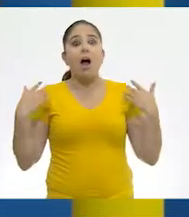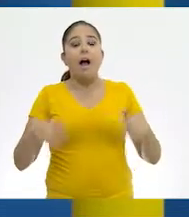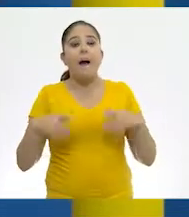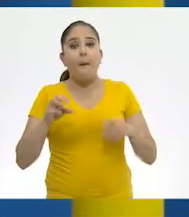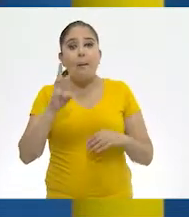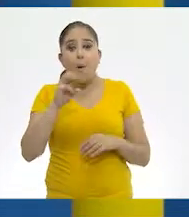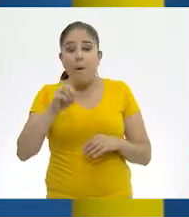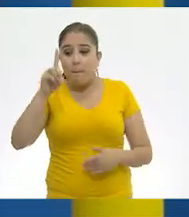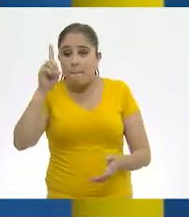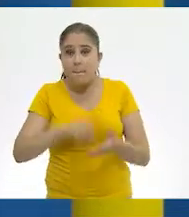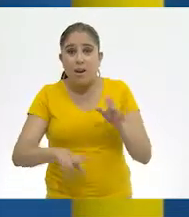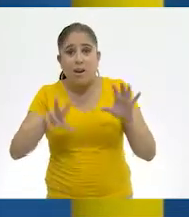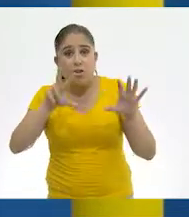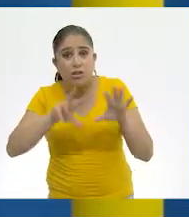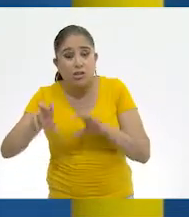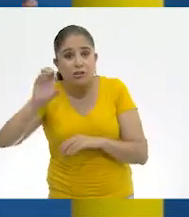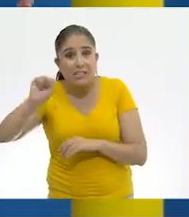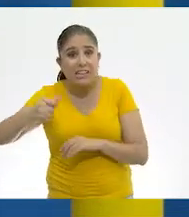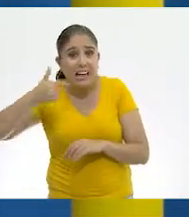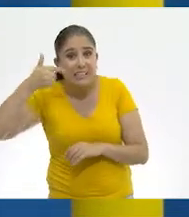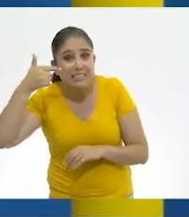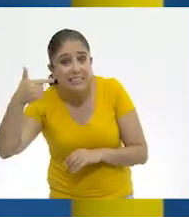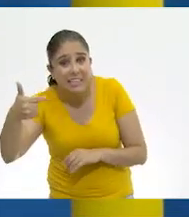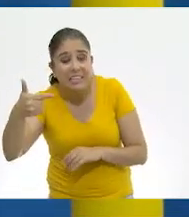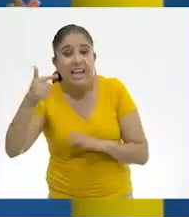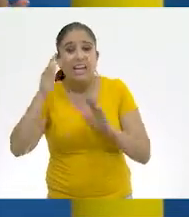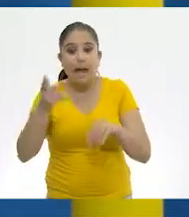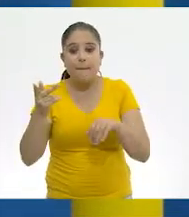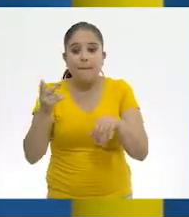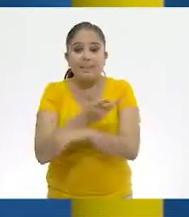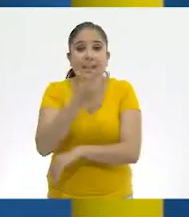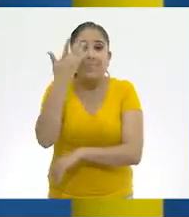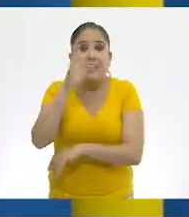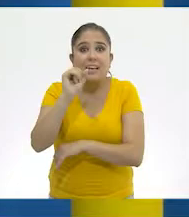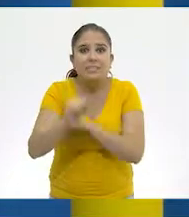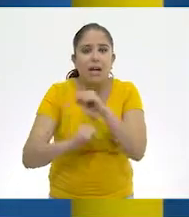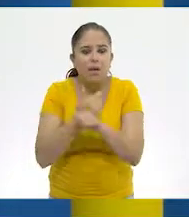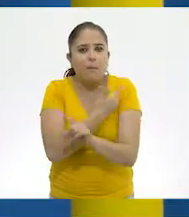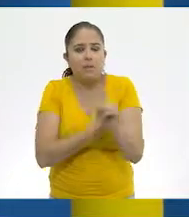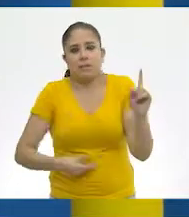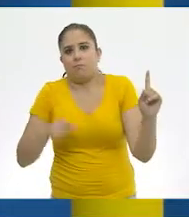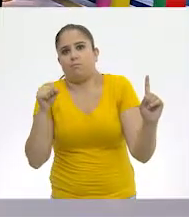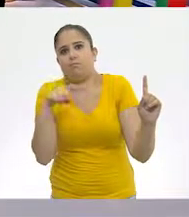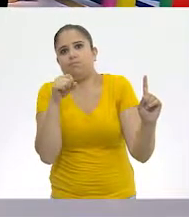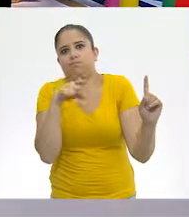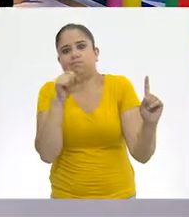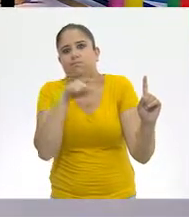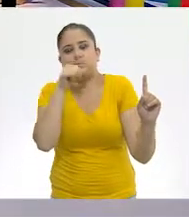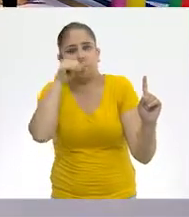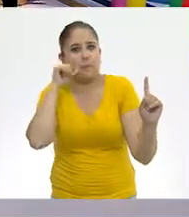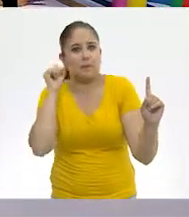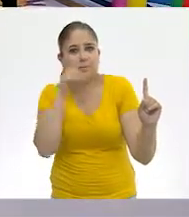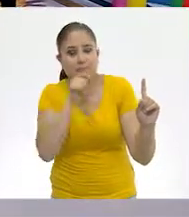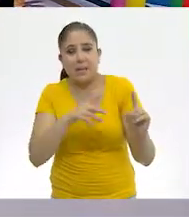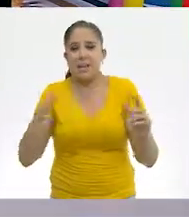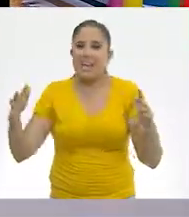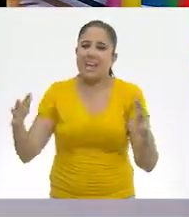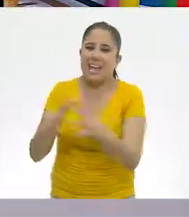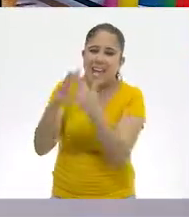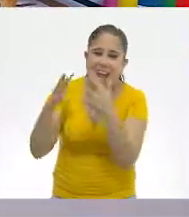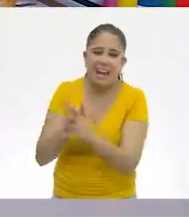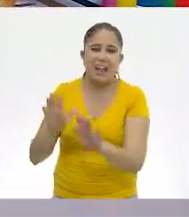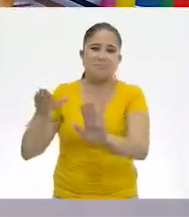hasta 1867 ya habían pasado casi 10 años. Sí. Entre guerras civiles,